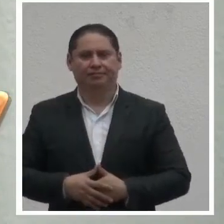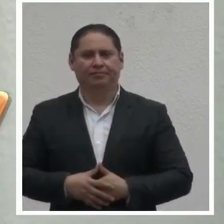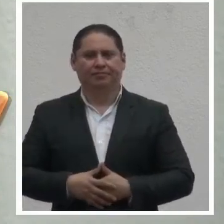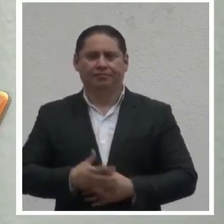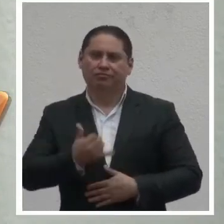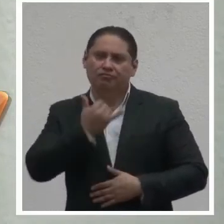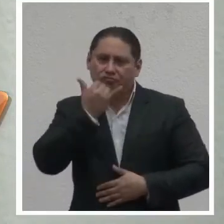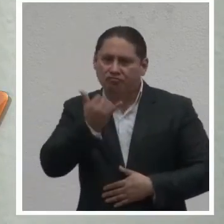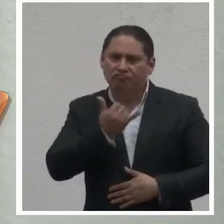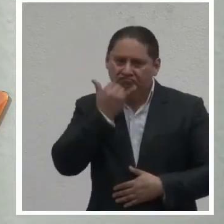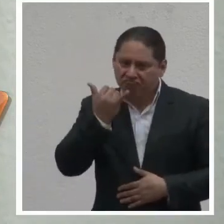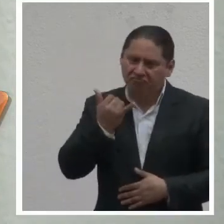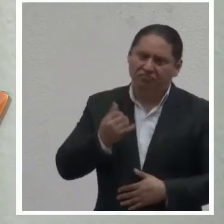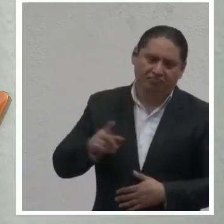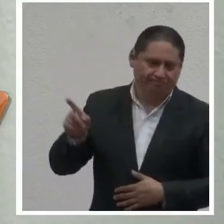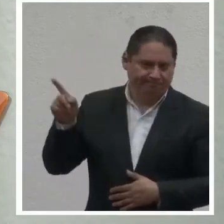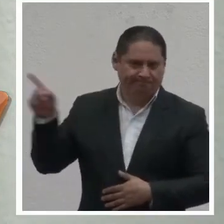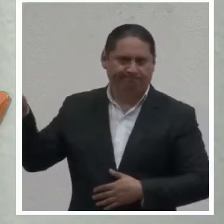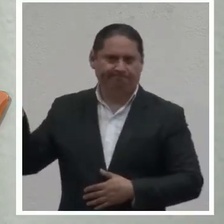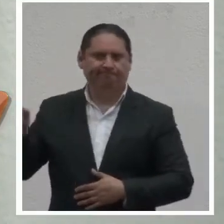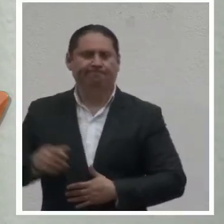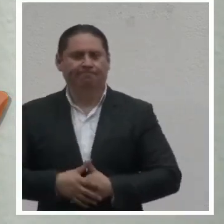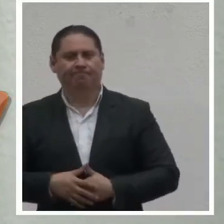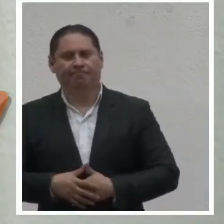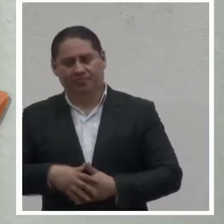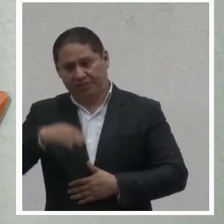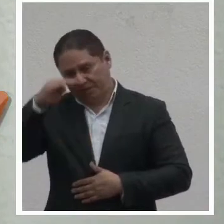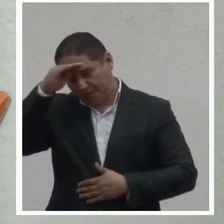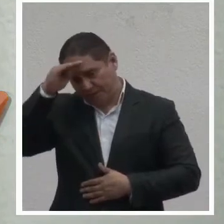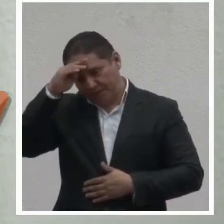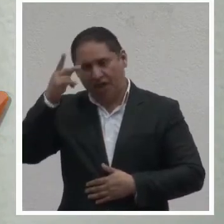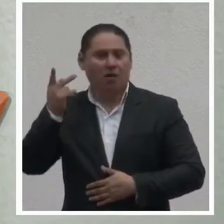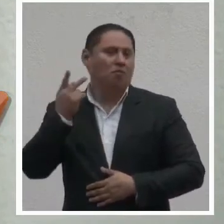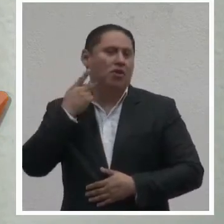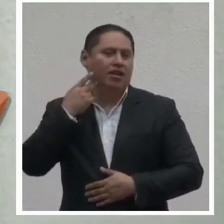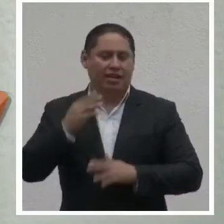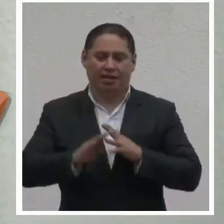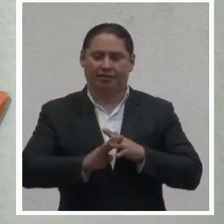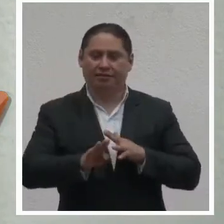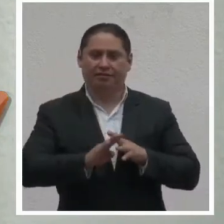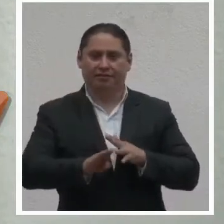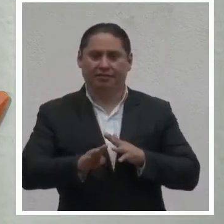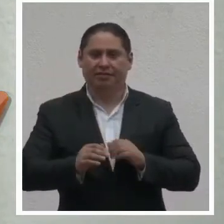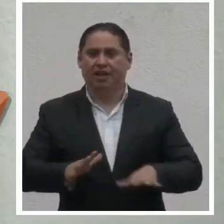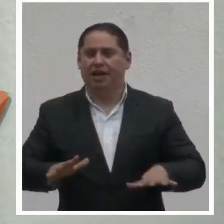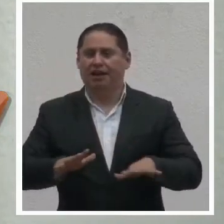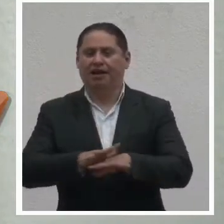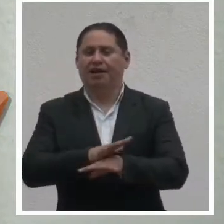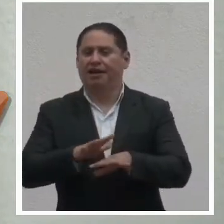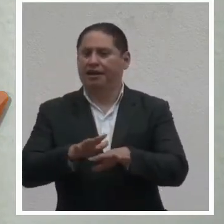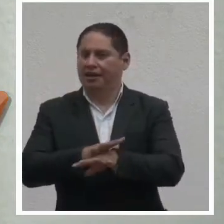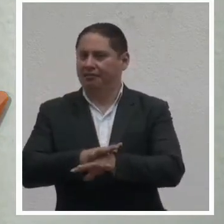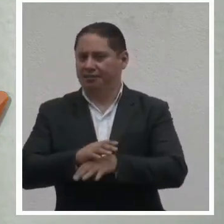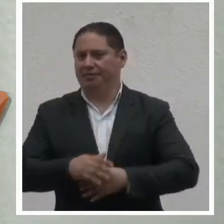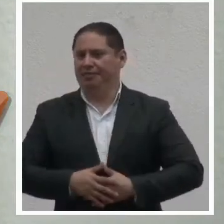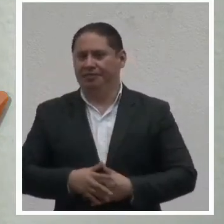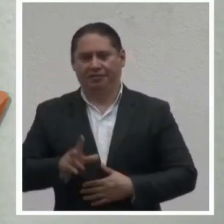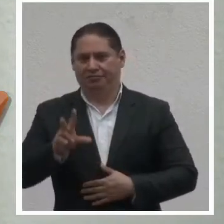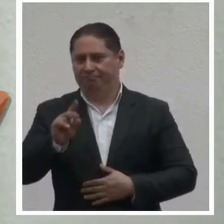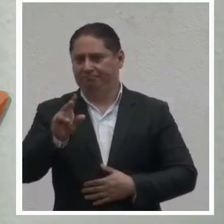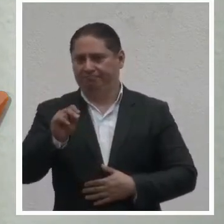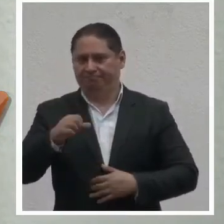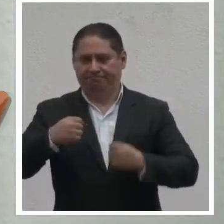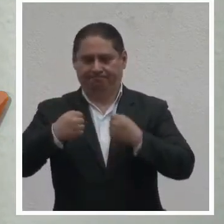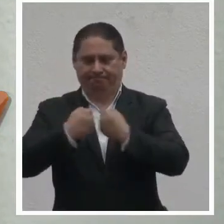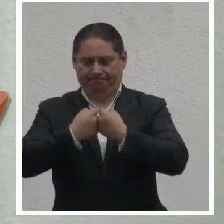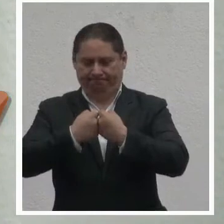equivoca Trump y sus seguidores si piensa que la política migratoria mexicana se cambió ante sus amenazas. La frontera mexicana